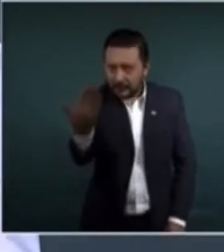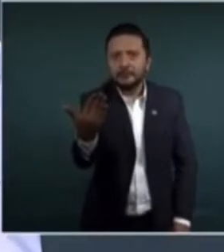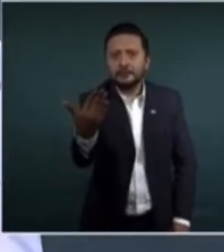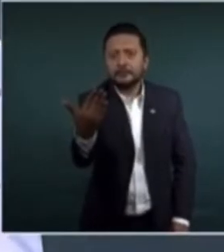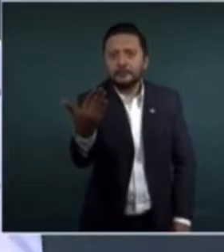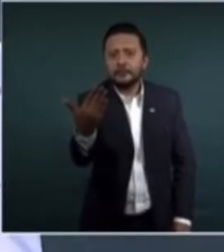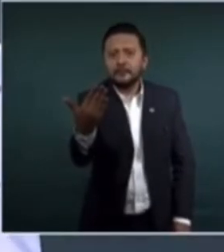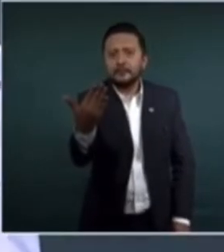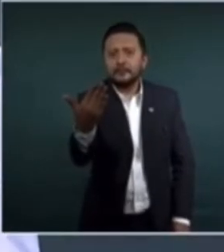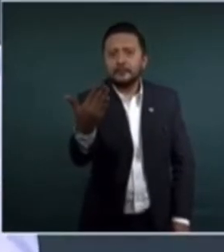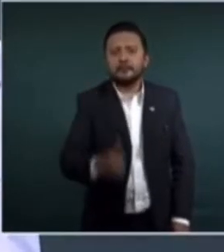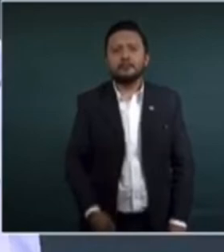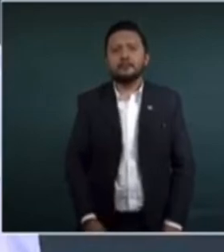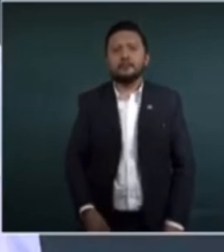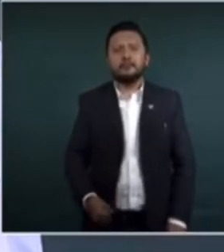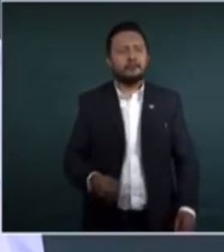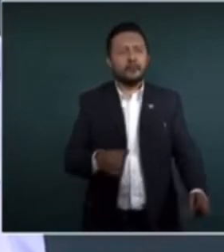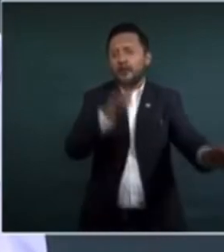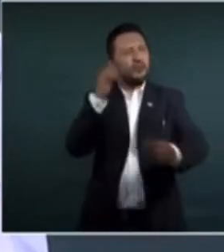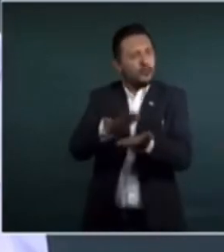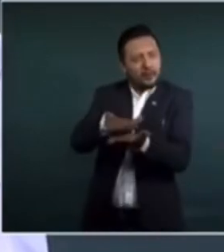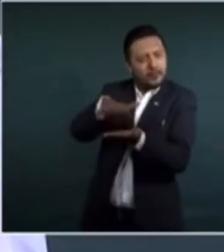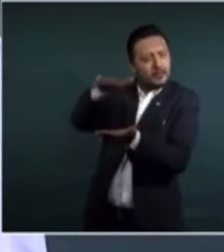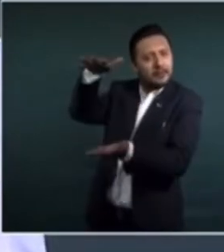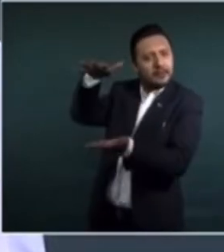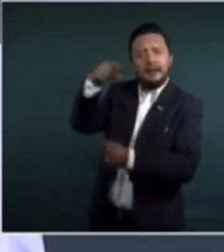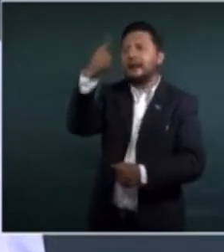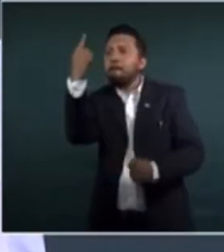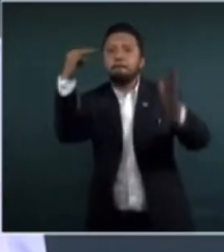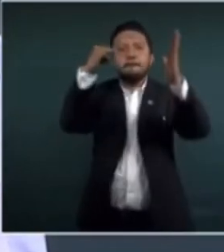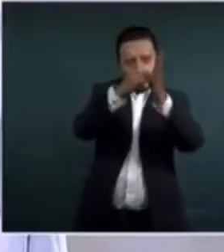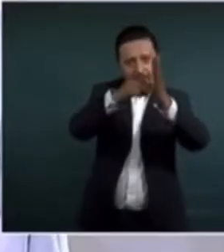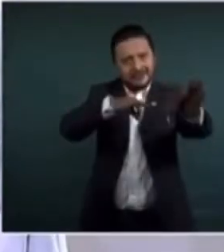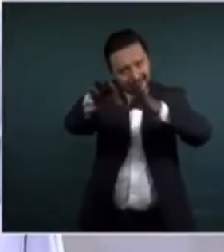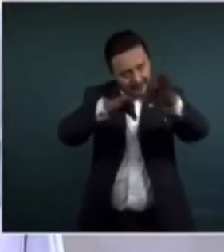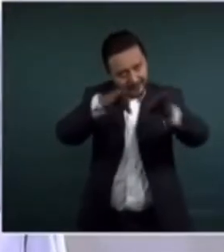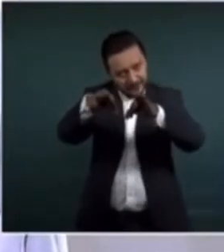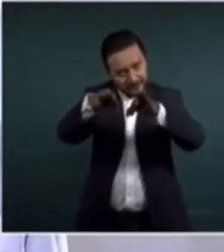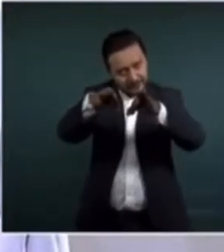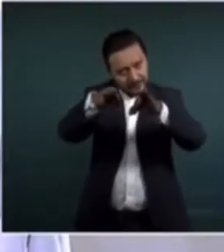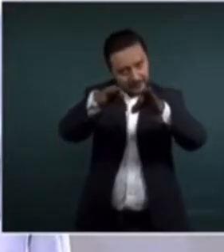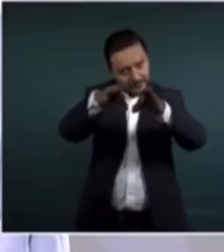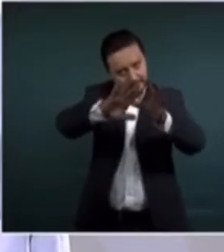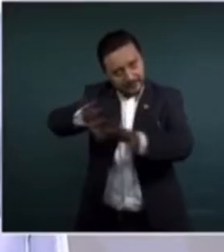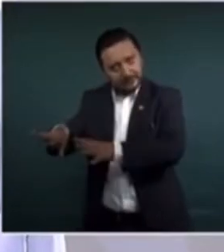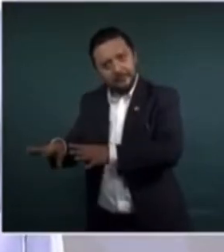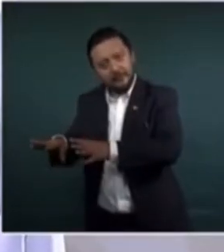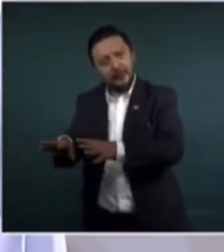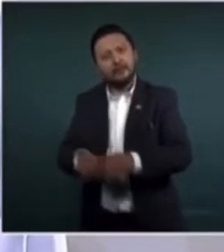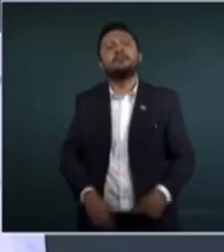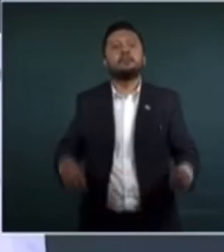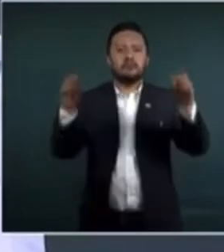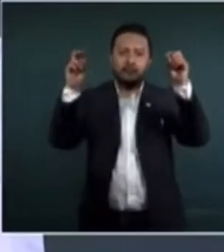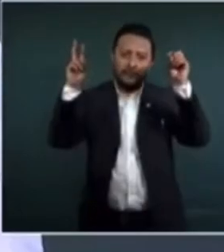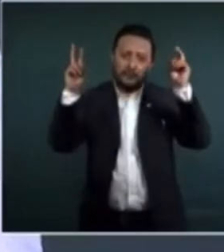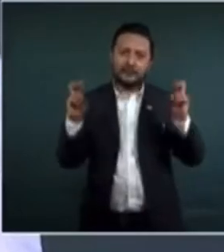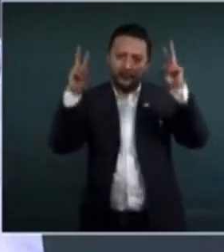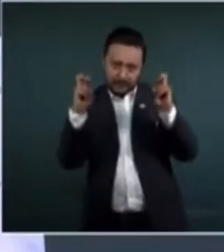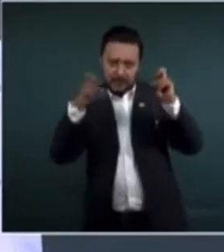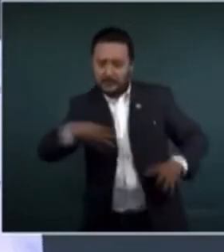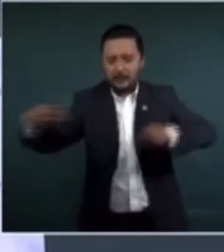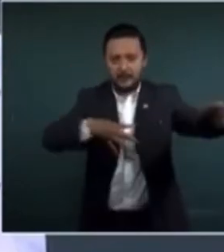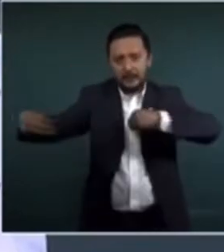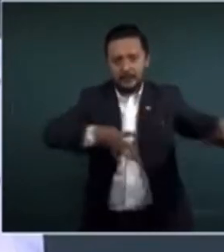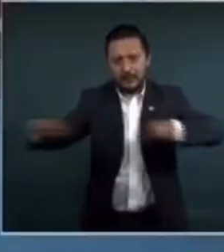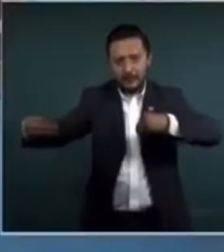no va a superar el millón de empleos perdidos por lo